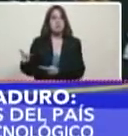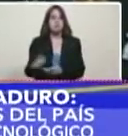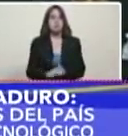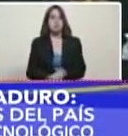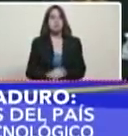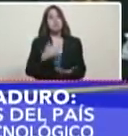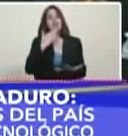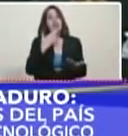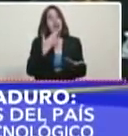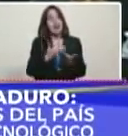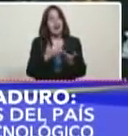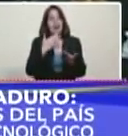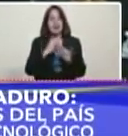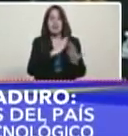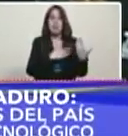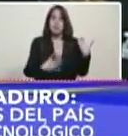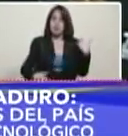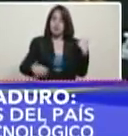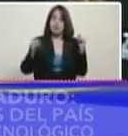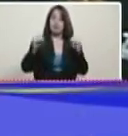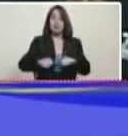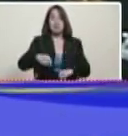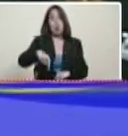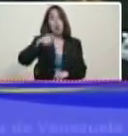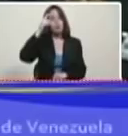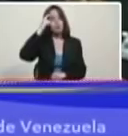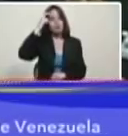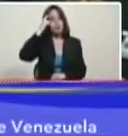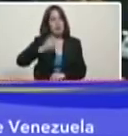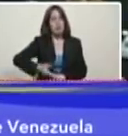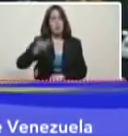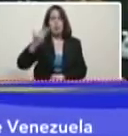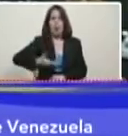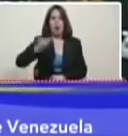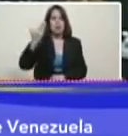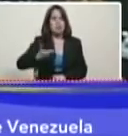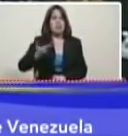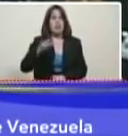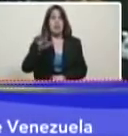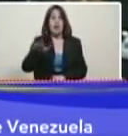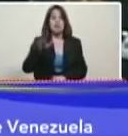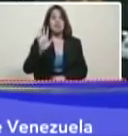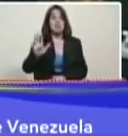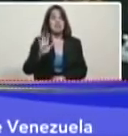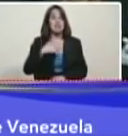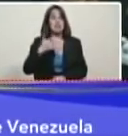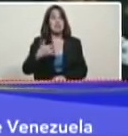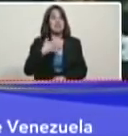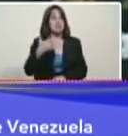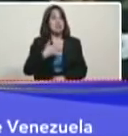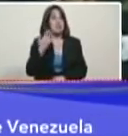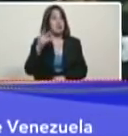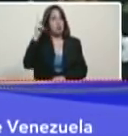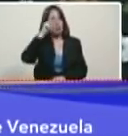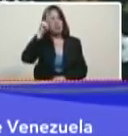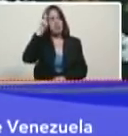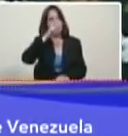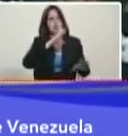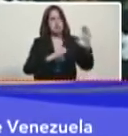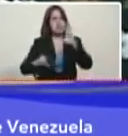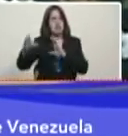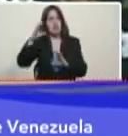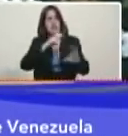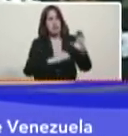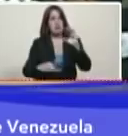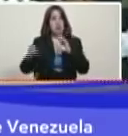presidente. Sin duda alguna, hoy es un día muy importante y así lo sienten los profesores, académicos, científicos, también del área de la